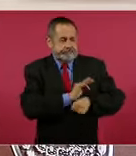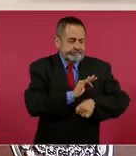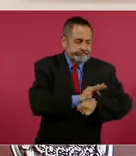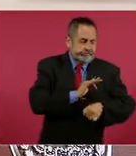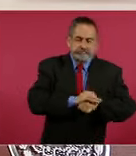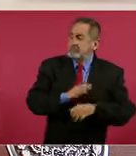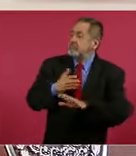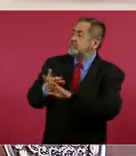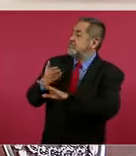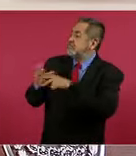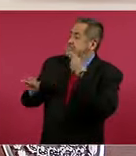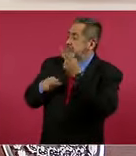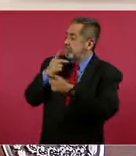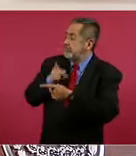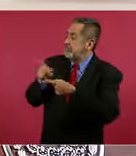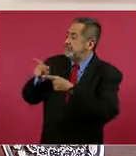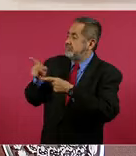políticos o económicos.